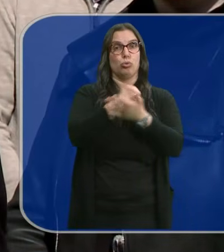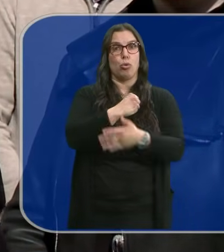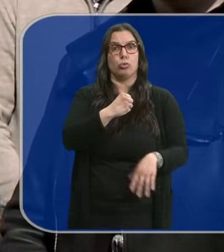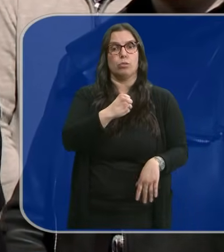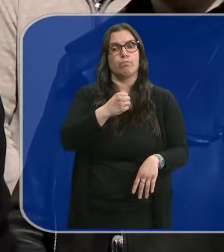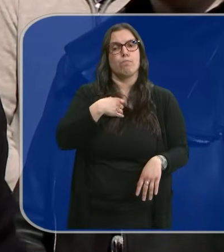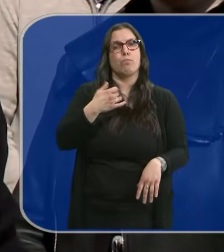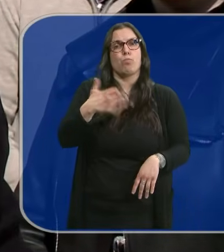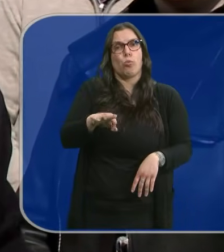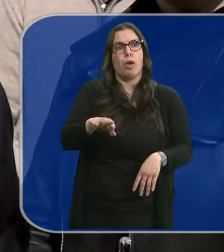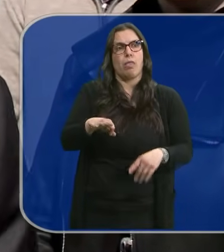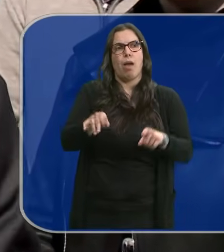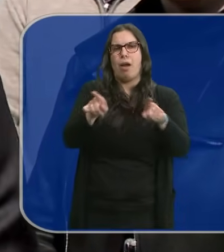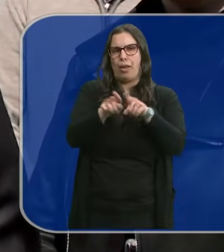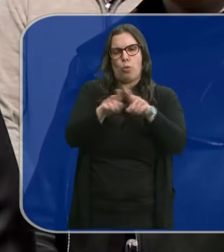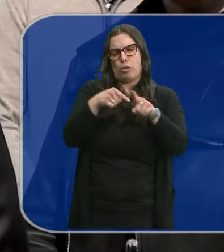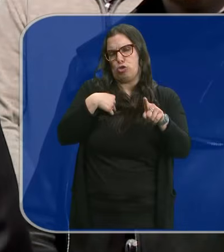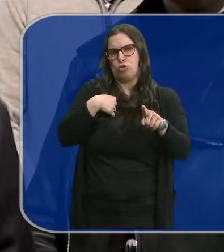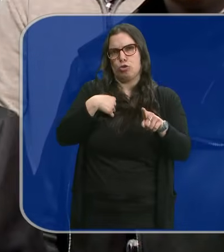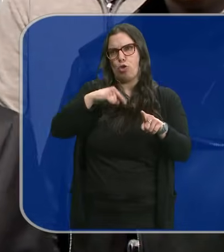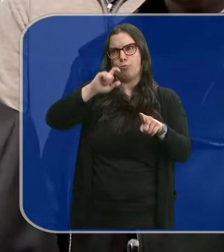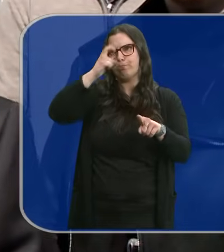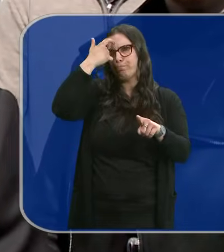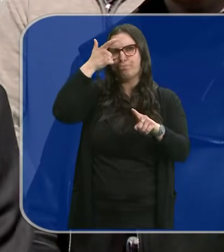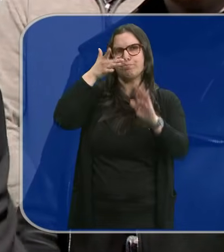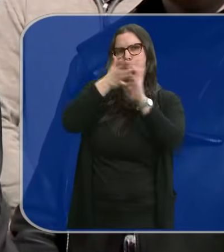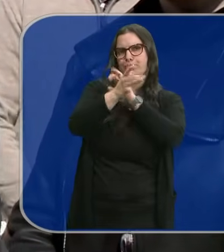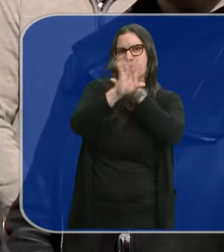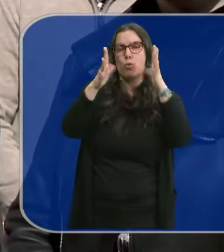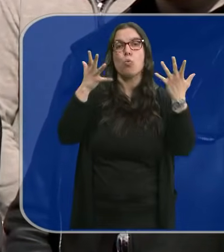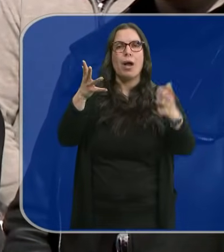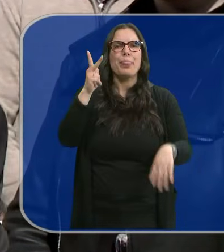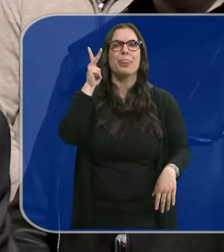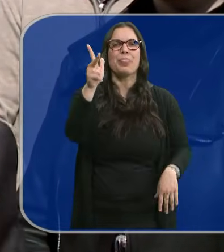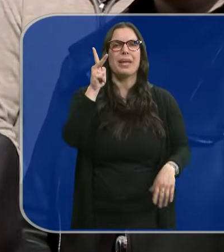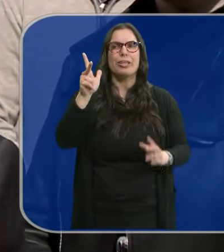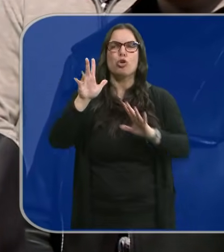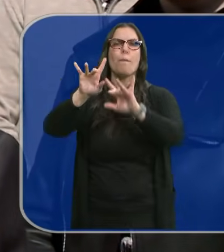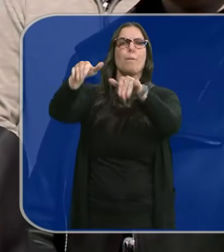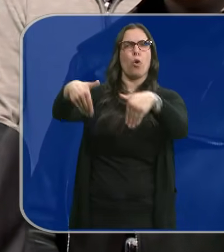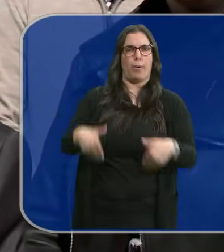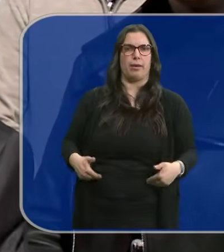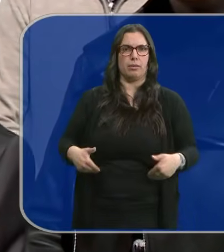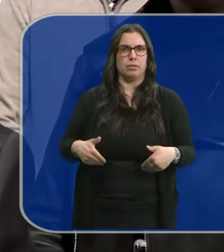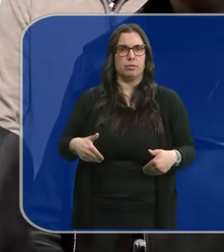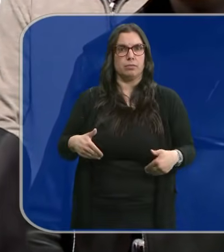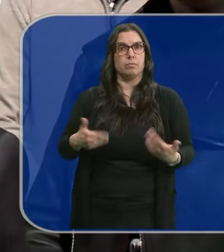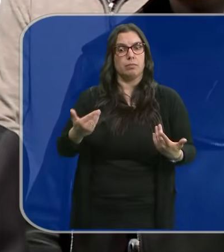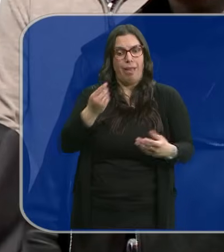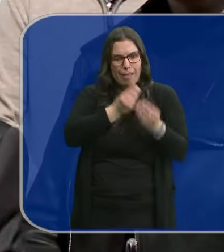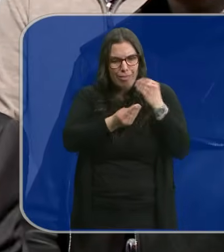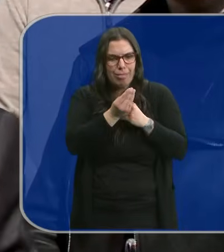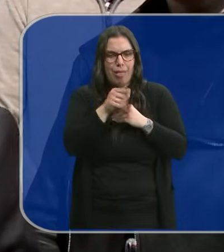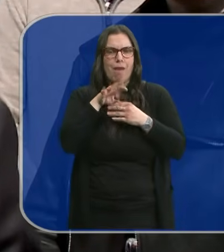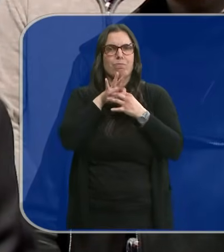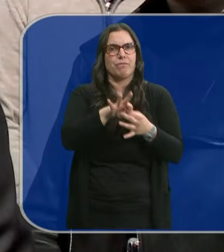para hacer posible lo que para mí es la definición magnífica, que es el derecho a volver allí donde has